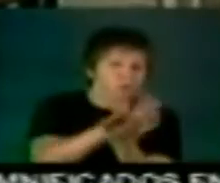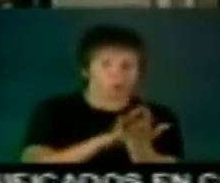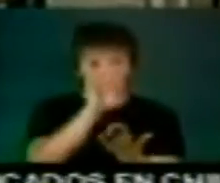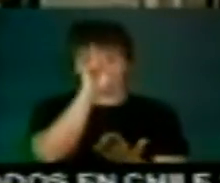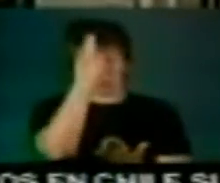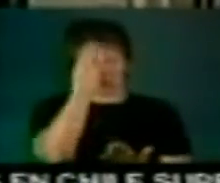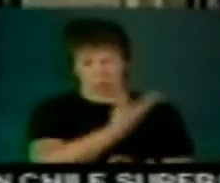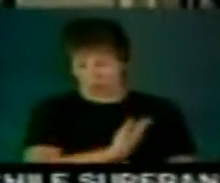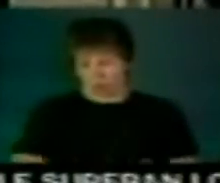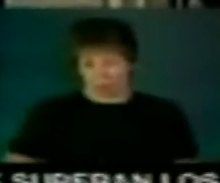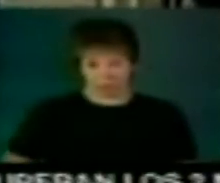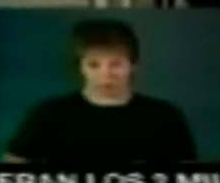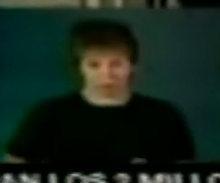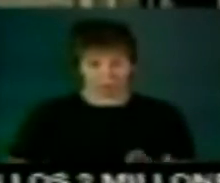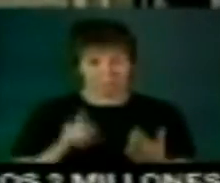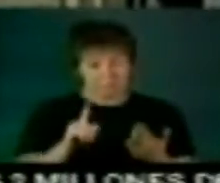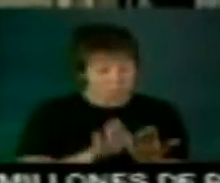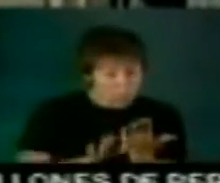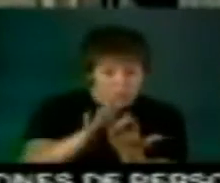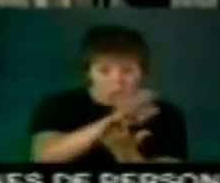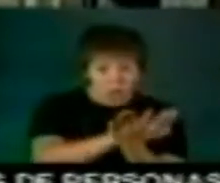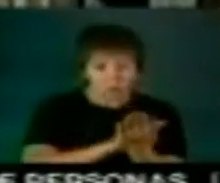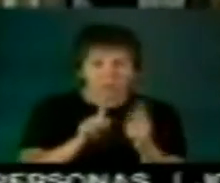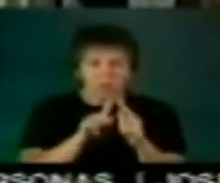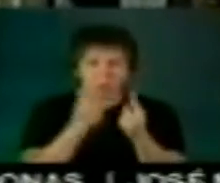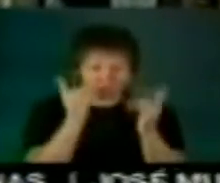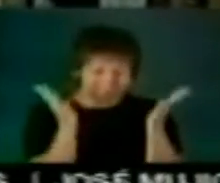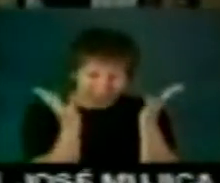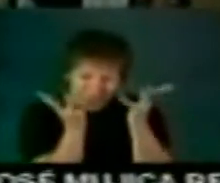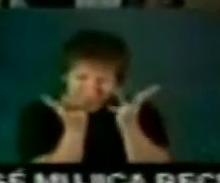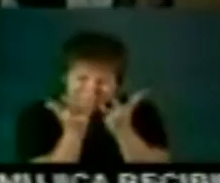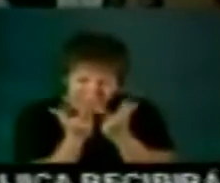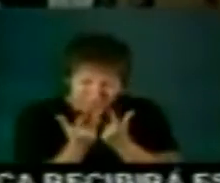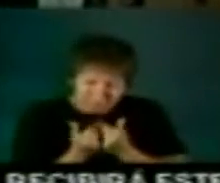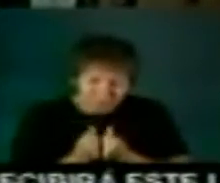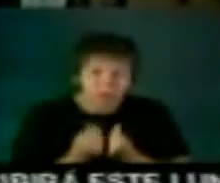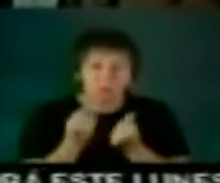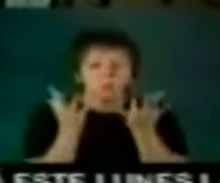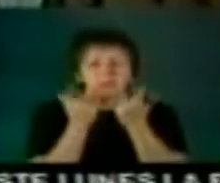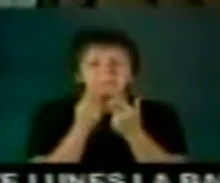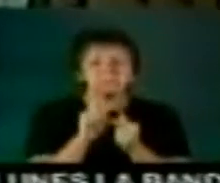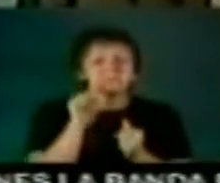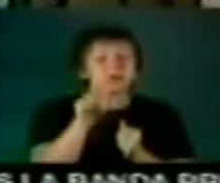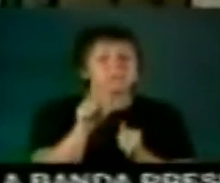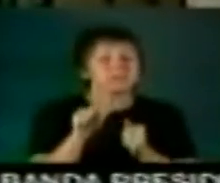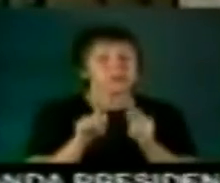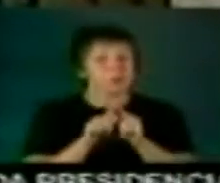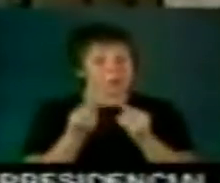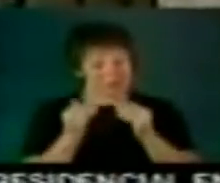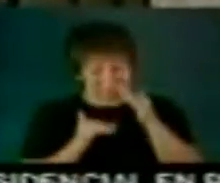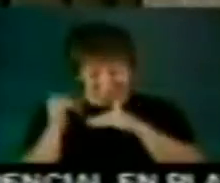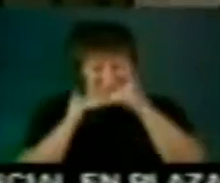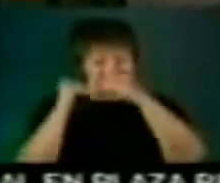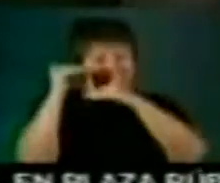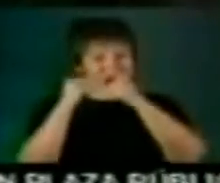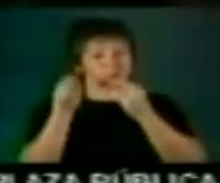Del Estado hacia adentro, como estructura, como organización, como